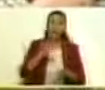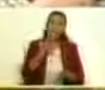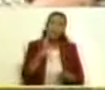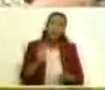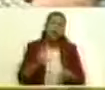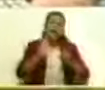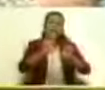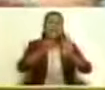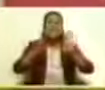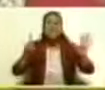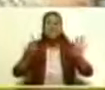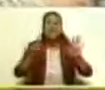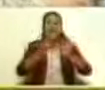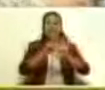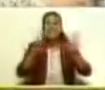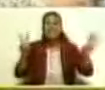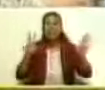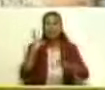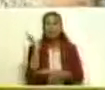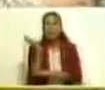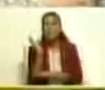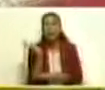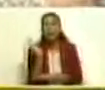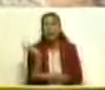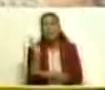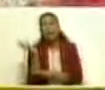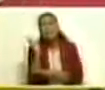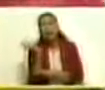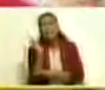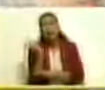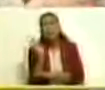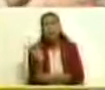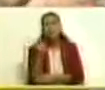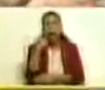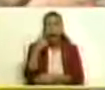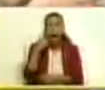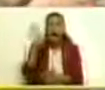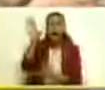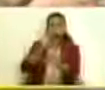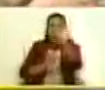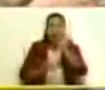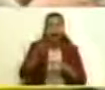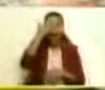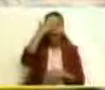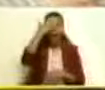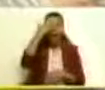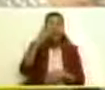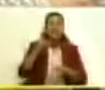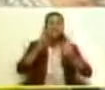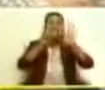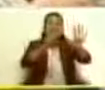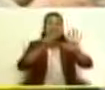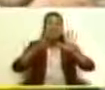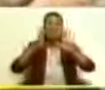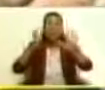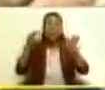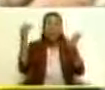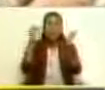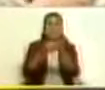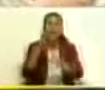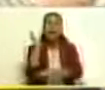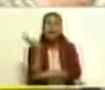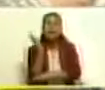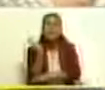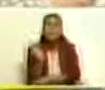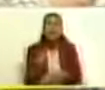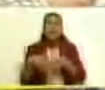aproximadamente 16, 18 asambleas y aquí estoy enterándome que somos 64.000